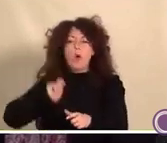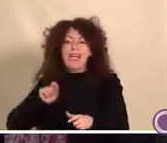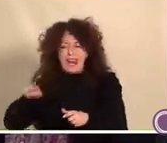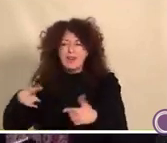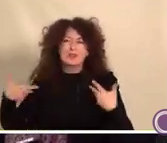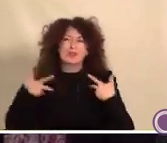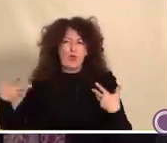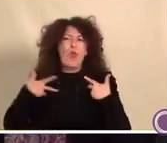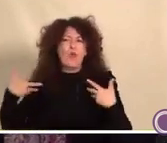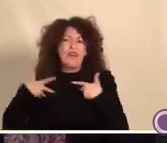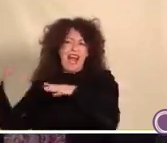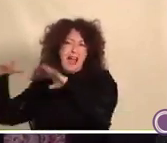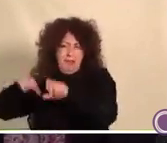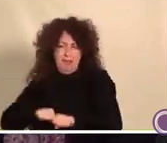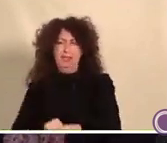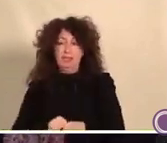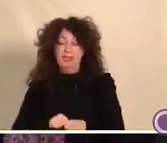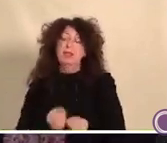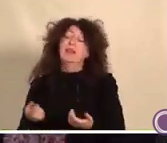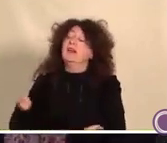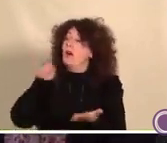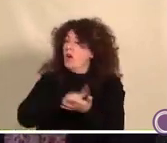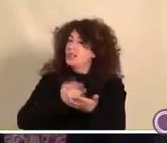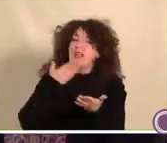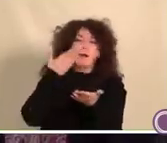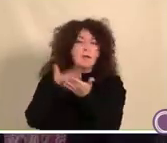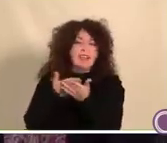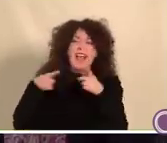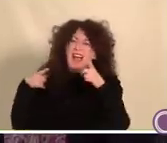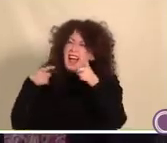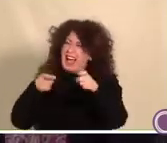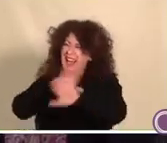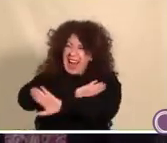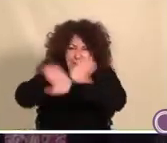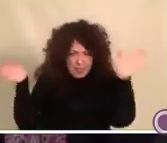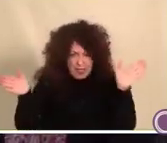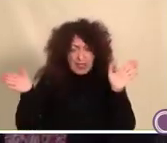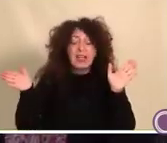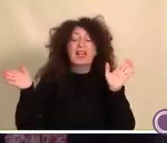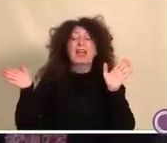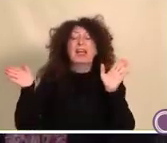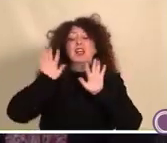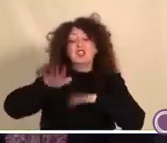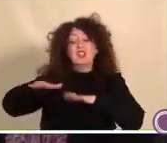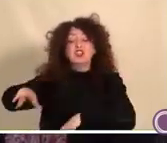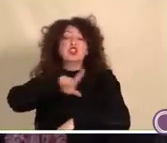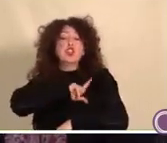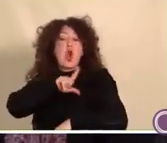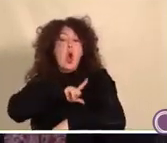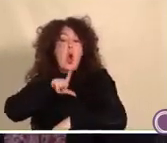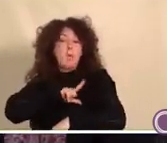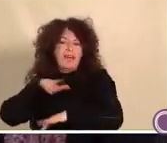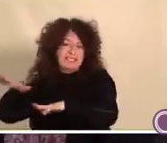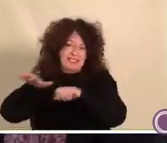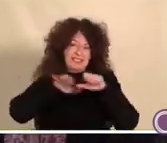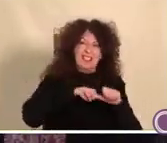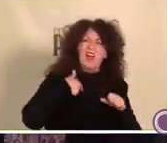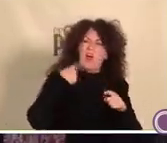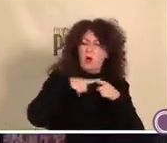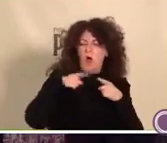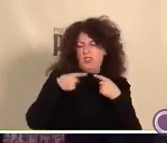esta invasión y volver a pedir el fin de la guerra y la retirada de las tropas voy a saltarme algunas de mis